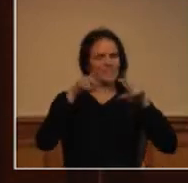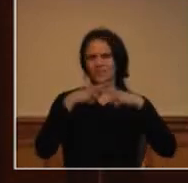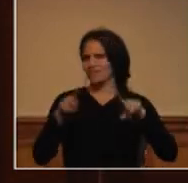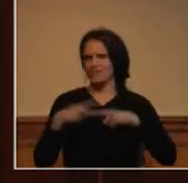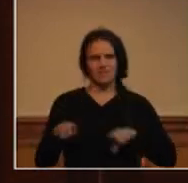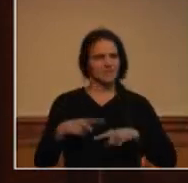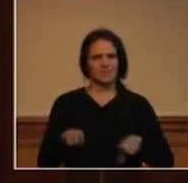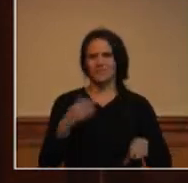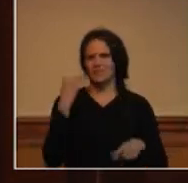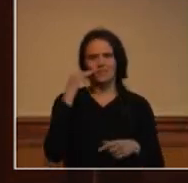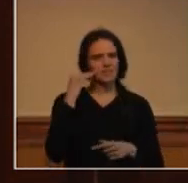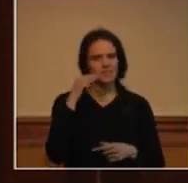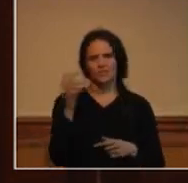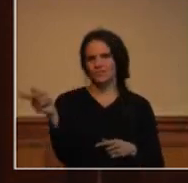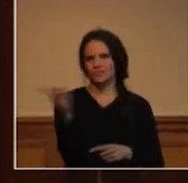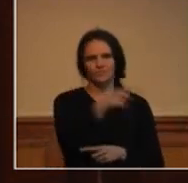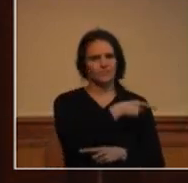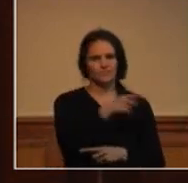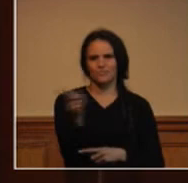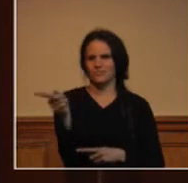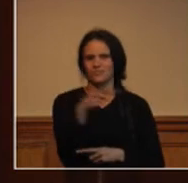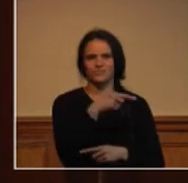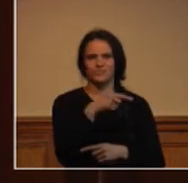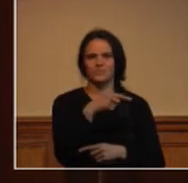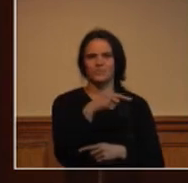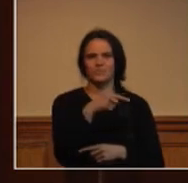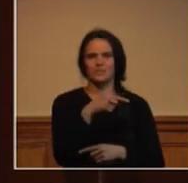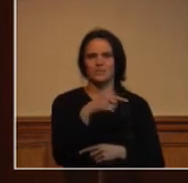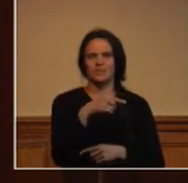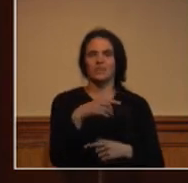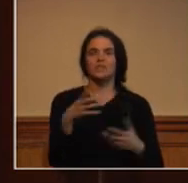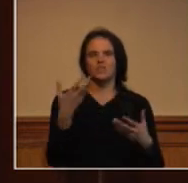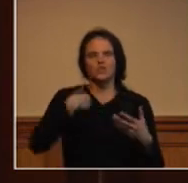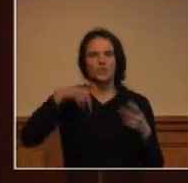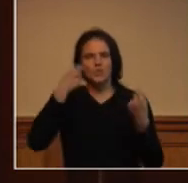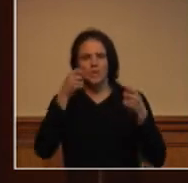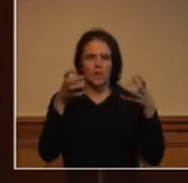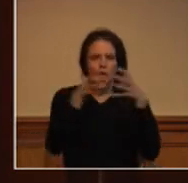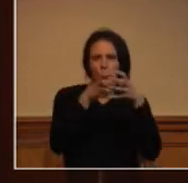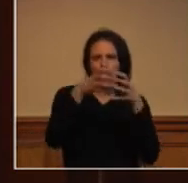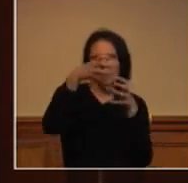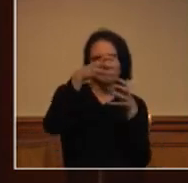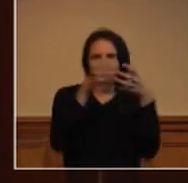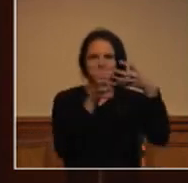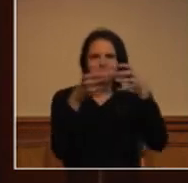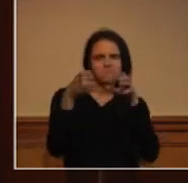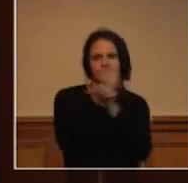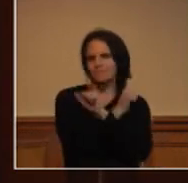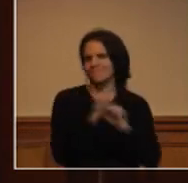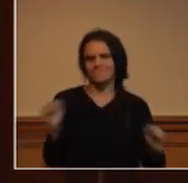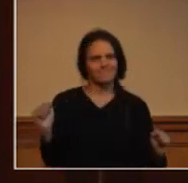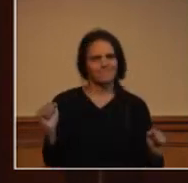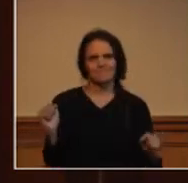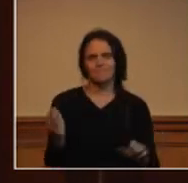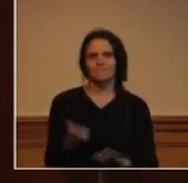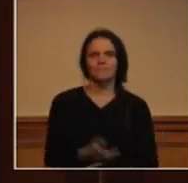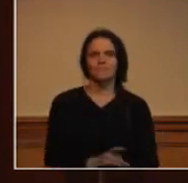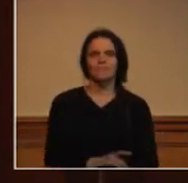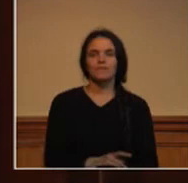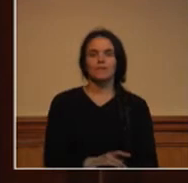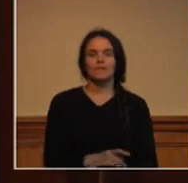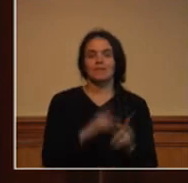diferentes que eran los chiquitos entre ellos. Tratábamos de agruparlos, no había por dónde agruparlos. Karen, que